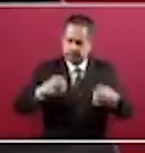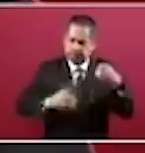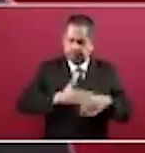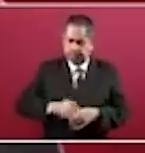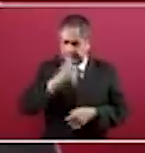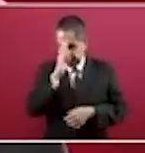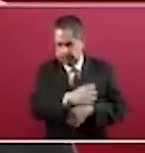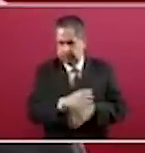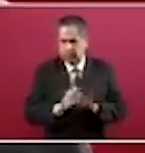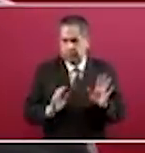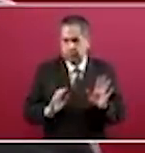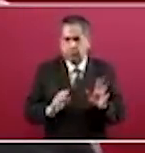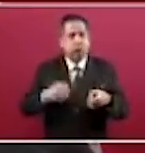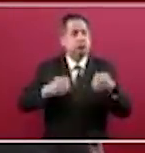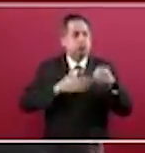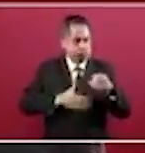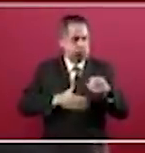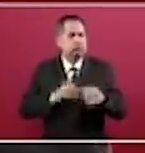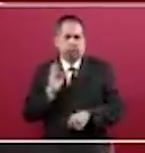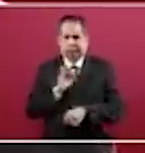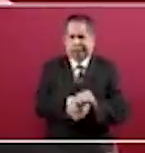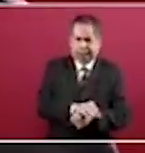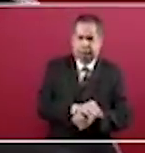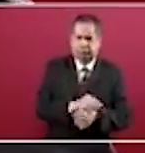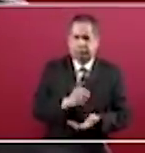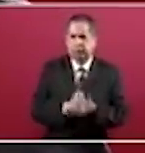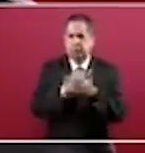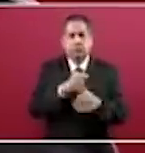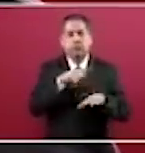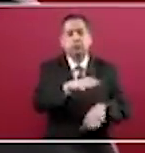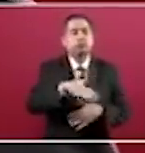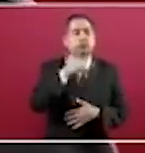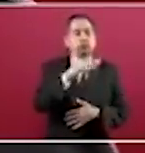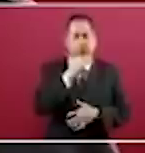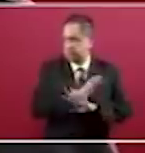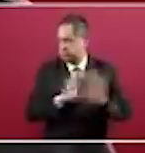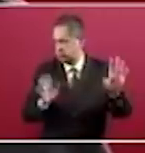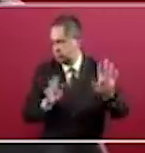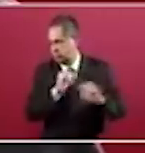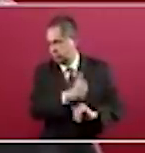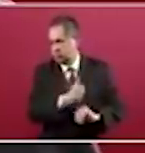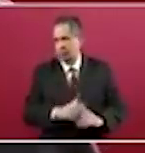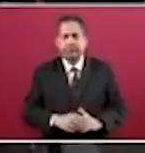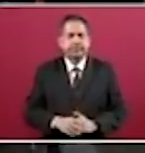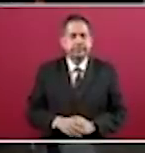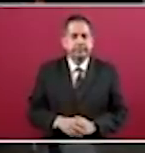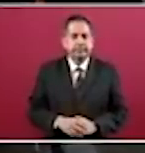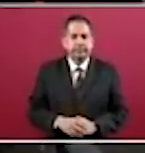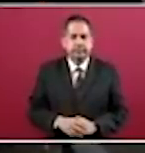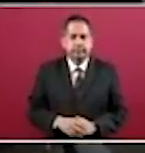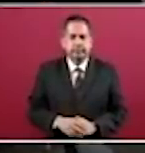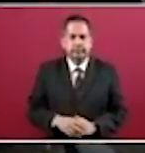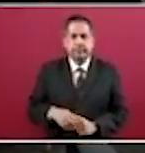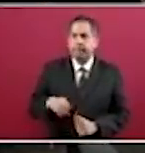sí, sudo las calenturas ajenas, pero en casos de corrupción, no. Del lado de la función pública y de Pemex,